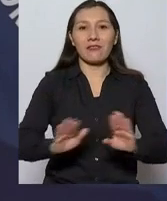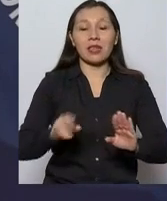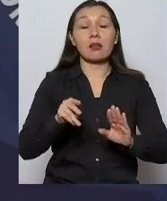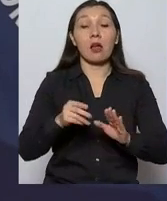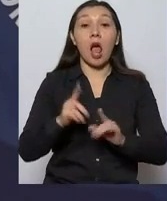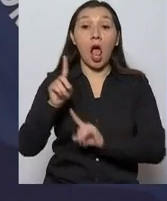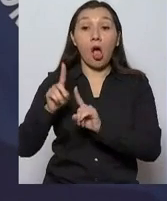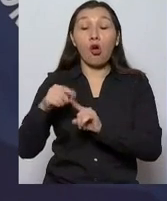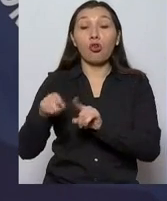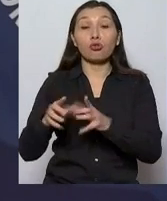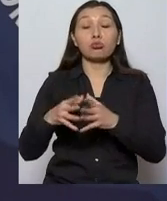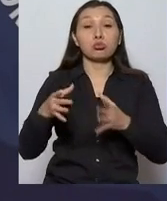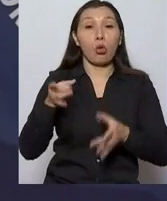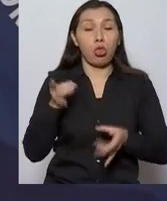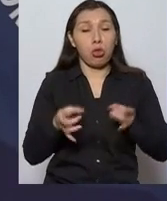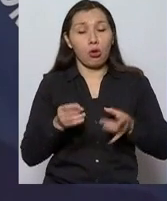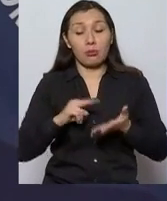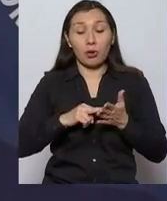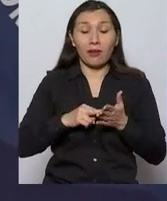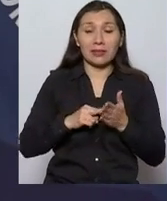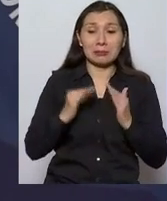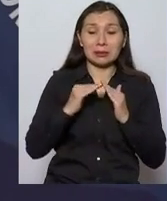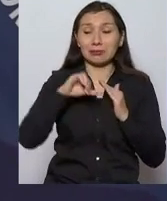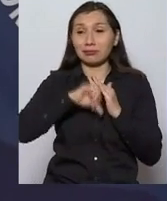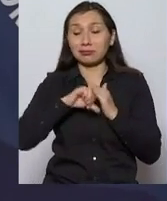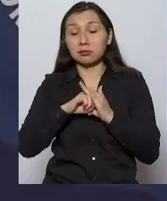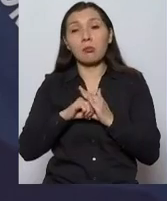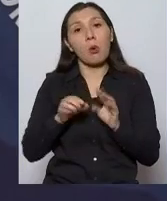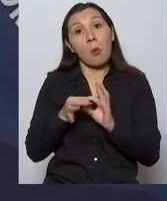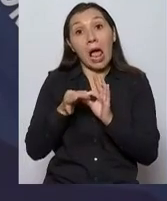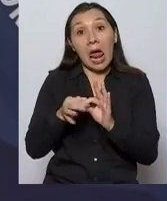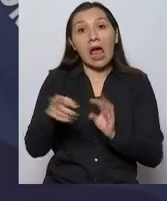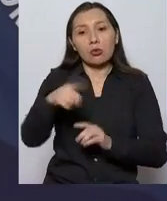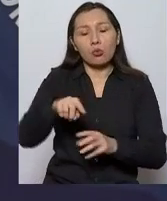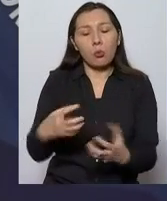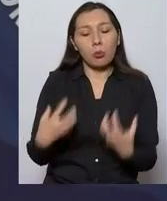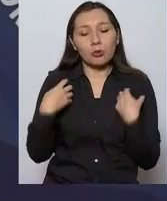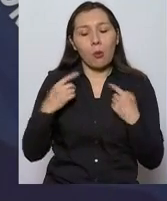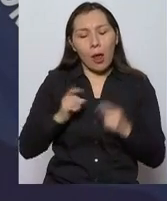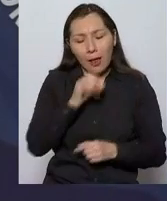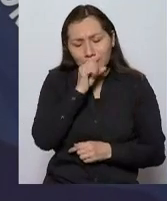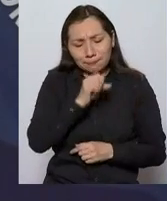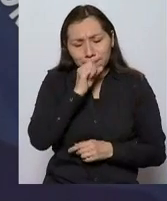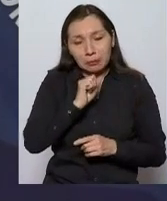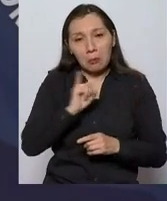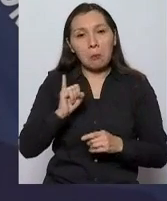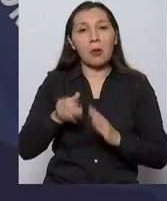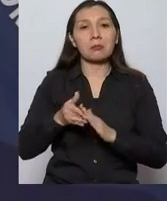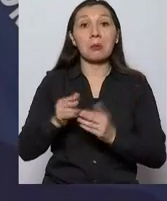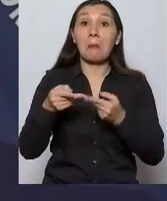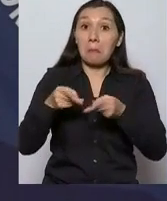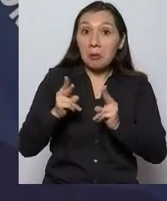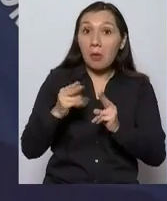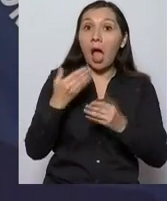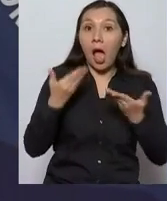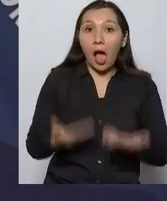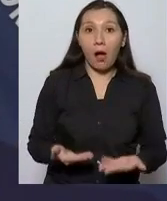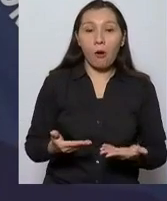mucho dolor, muchos problemas, pero les agradecemos que hayan tenido esa responsabilidad que les permite, a su